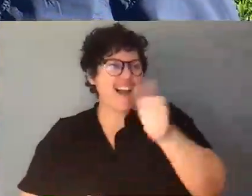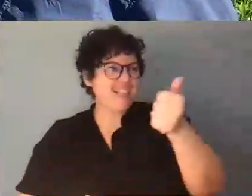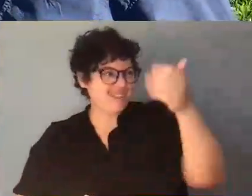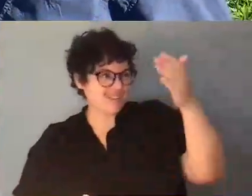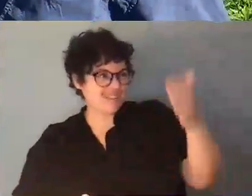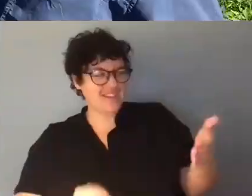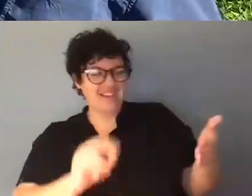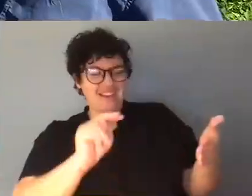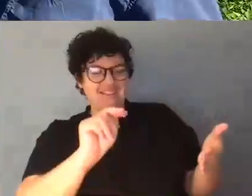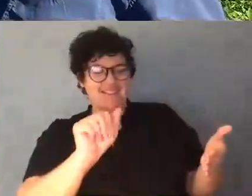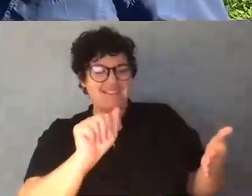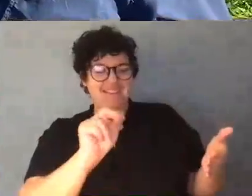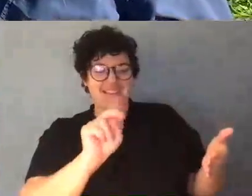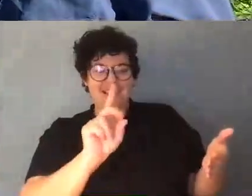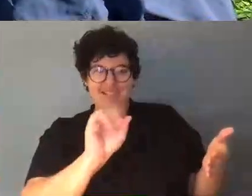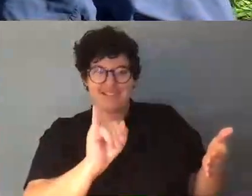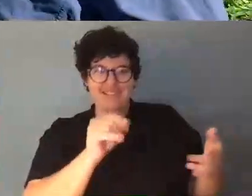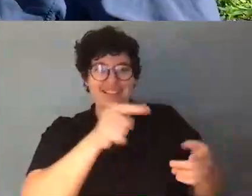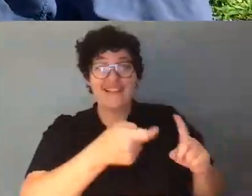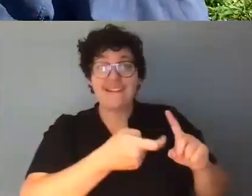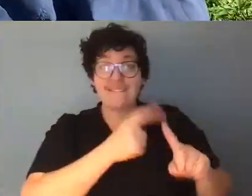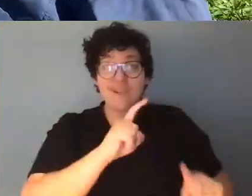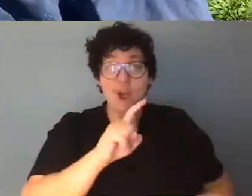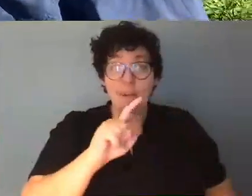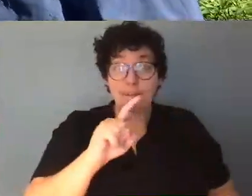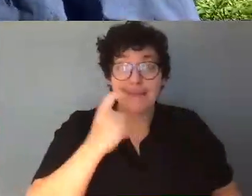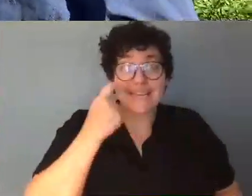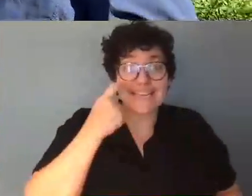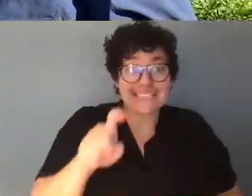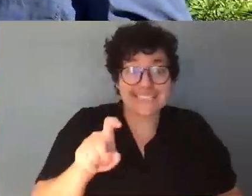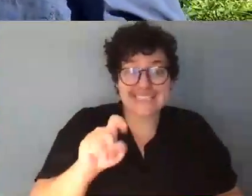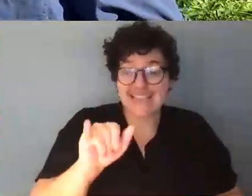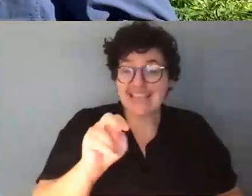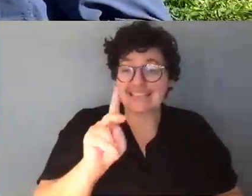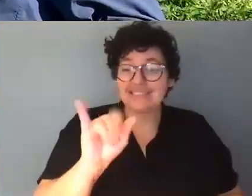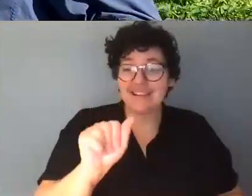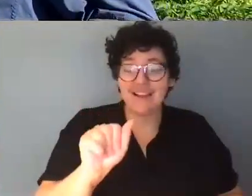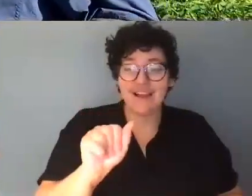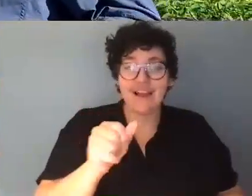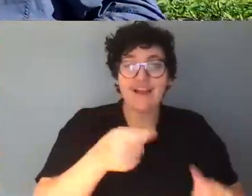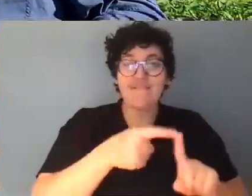otro lado es Nandi, como te dijiste, hace 8 años. Él es hindú.